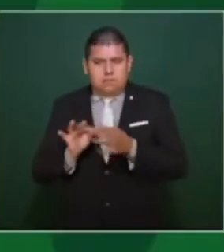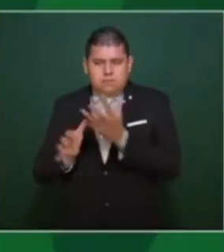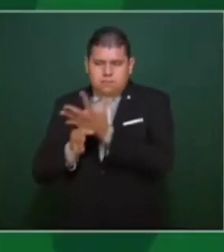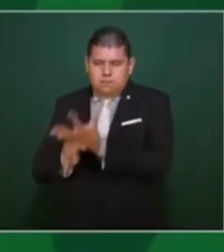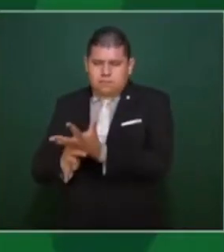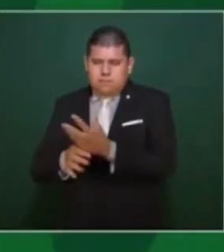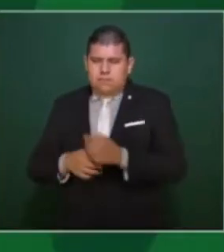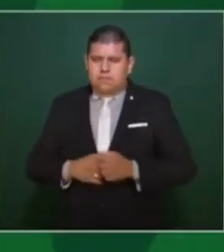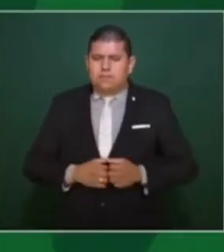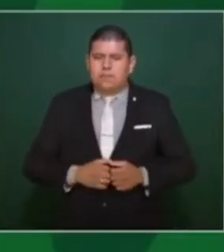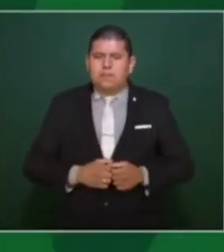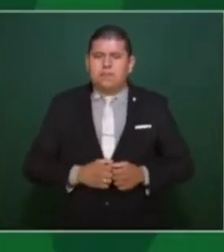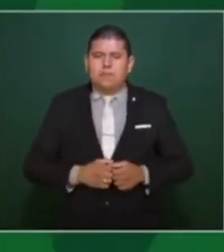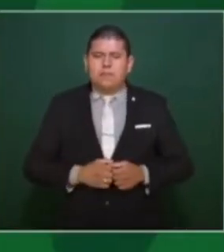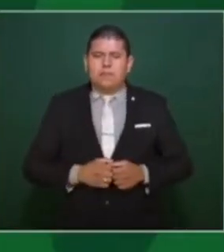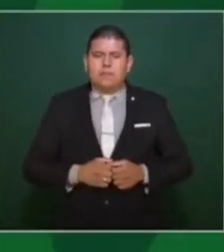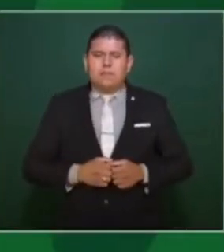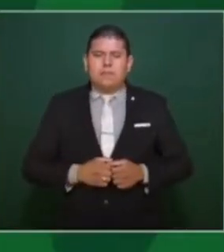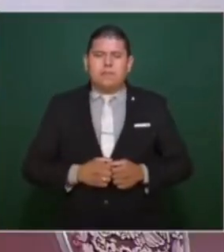cómo se